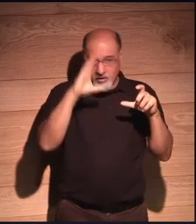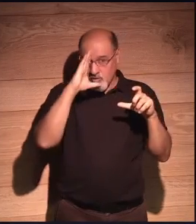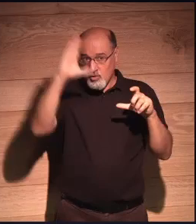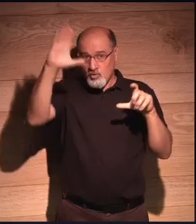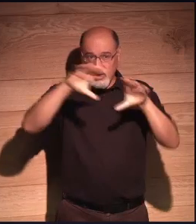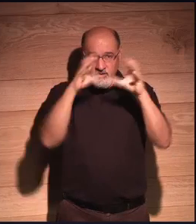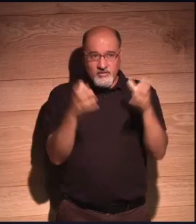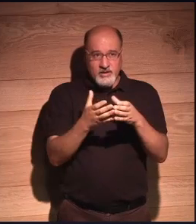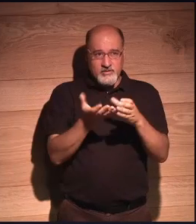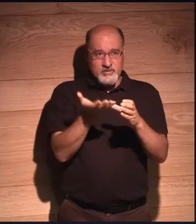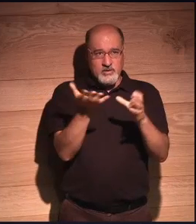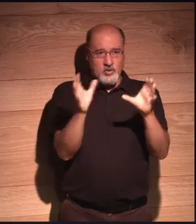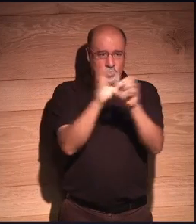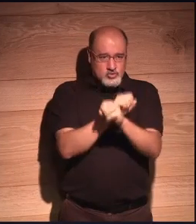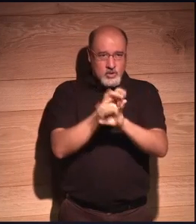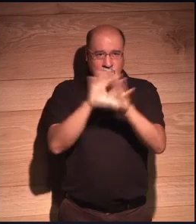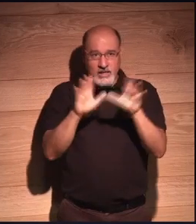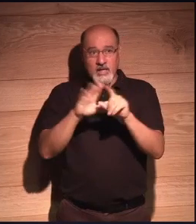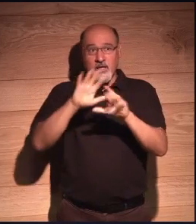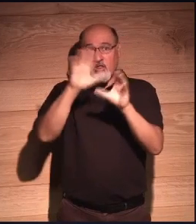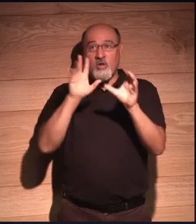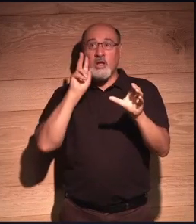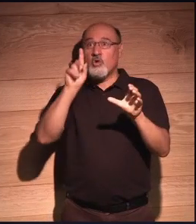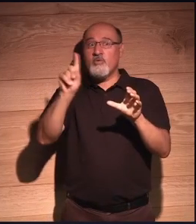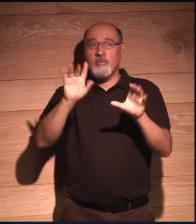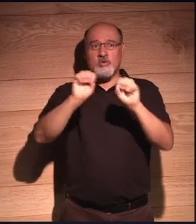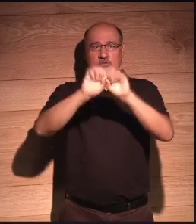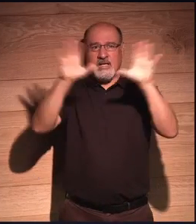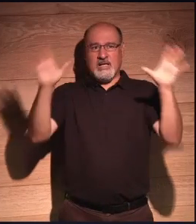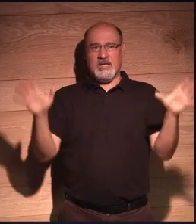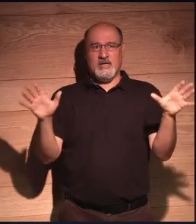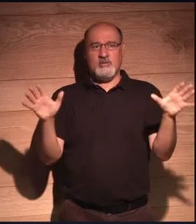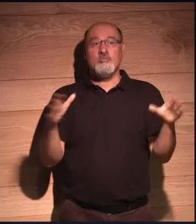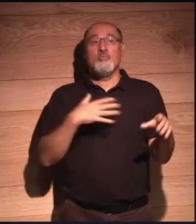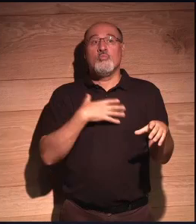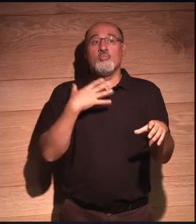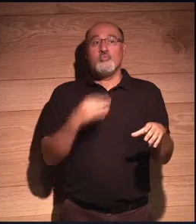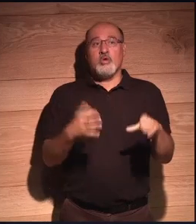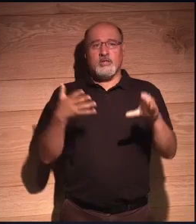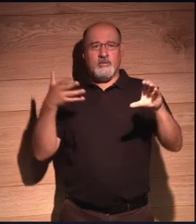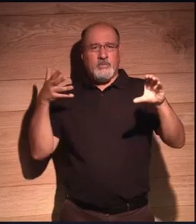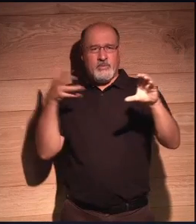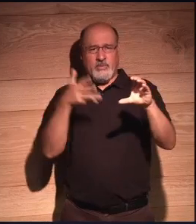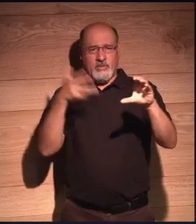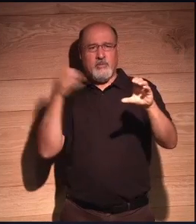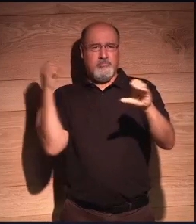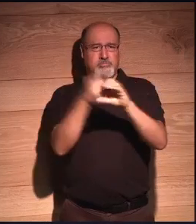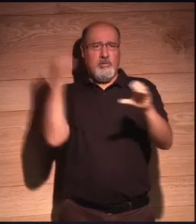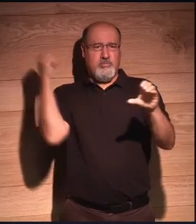la cara que vemos tiene más zonas oscuras que la cara que no vemos. Y eso es debido a que ha recibido mayor número de